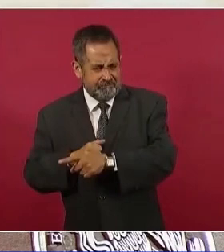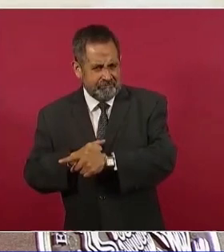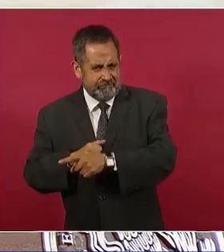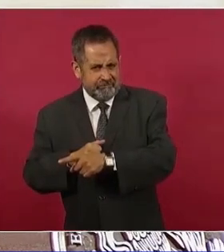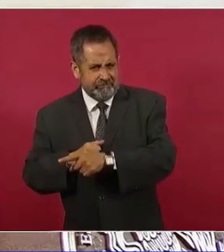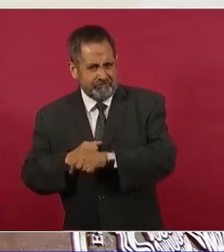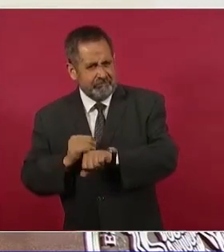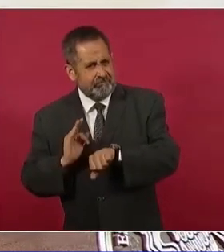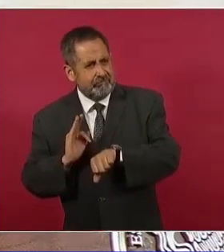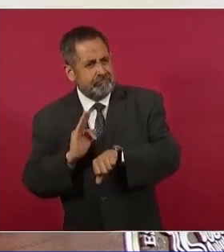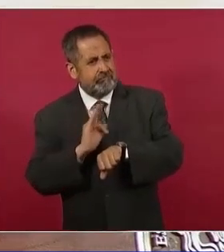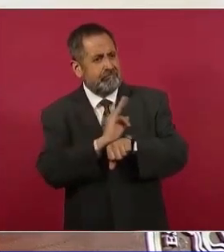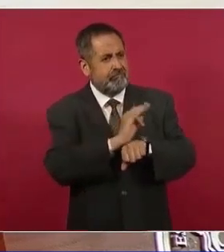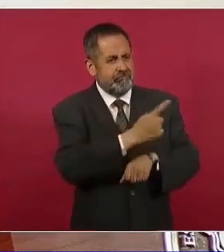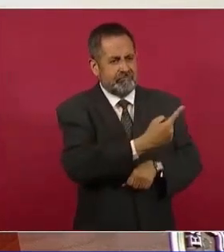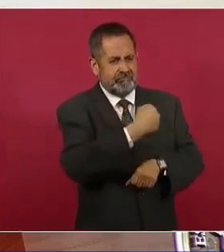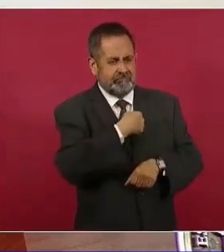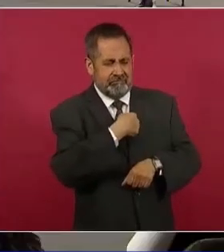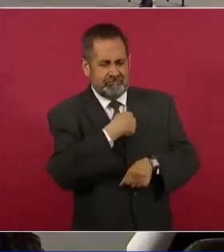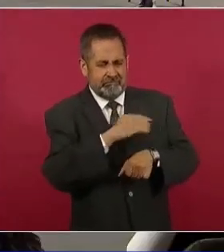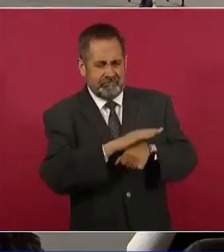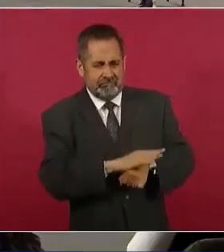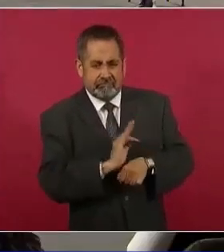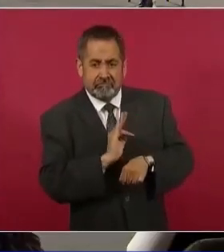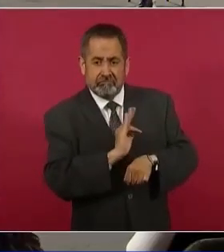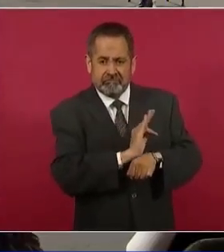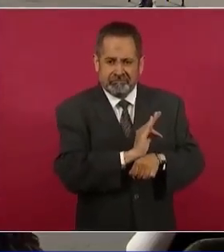defiendan a los opresores.